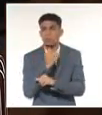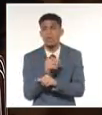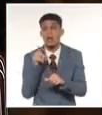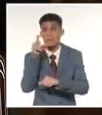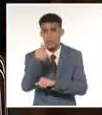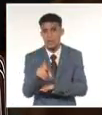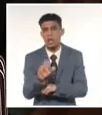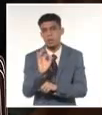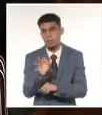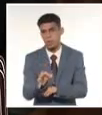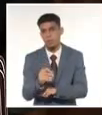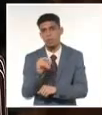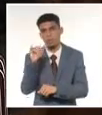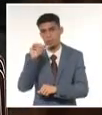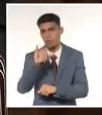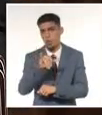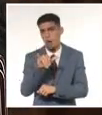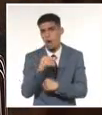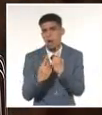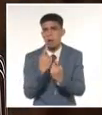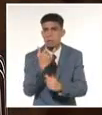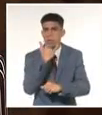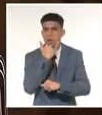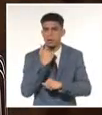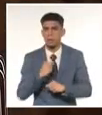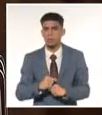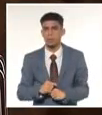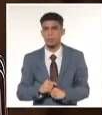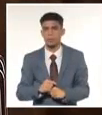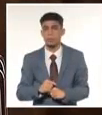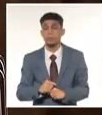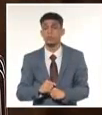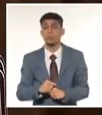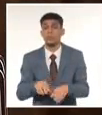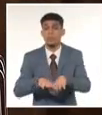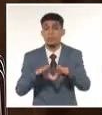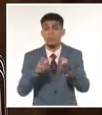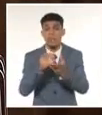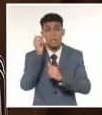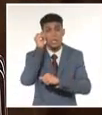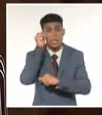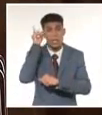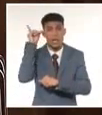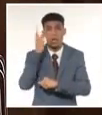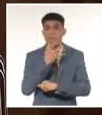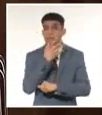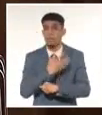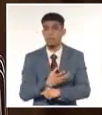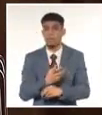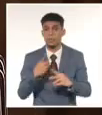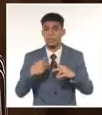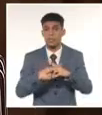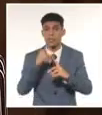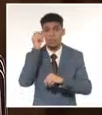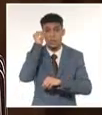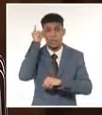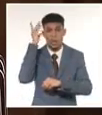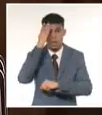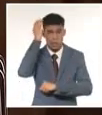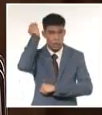rumbo. Del ideario y las acciones del comandante en jefe Fidel Castro Ruz y del general de ejército Raúl Castro